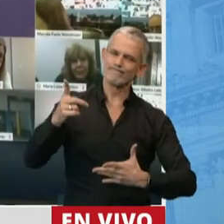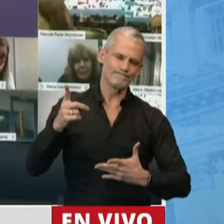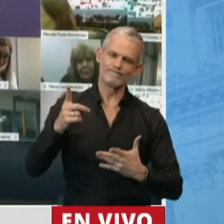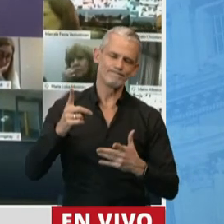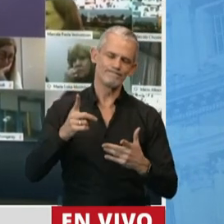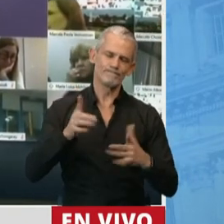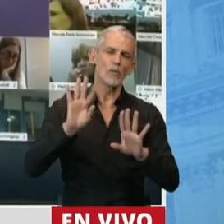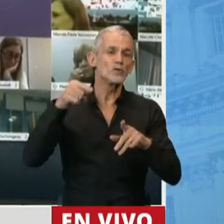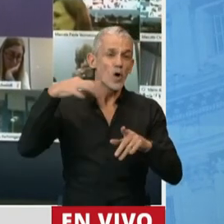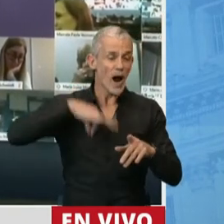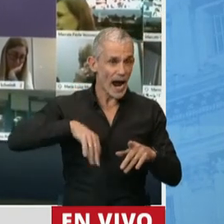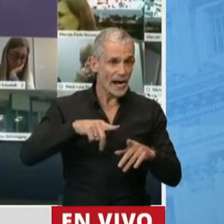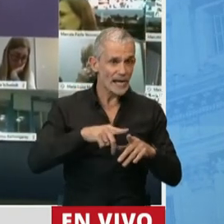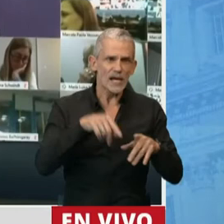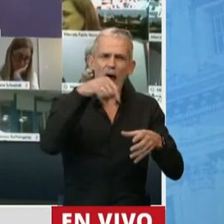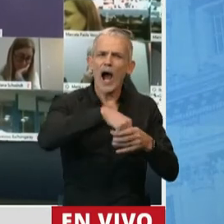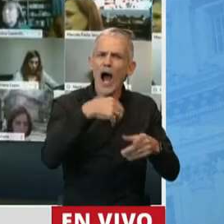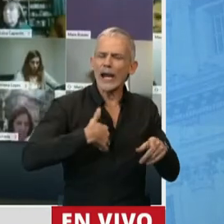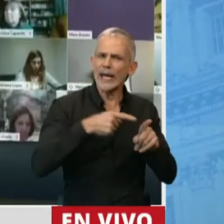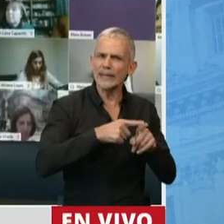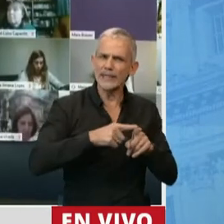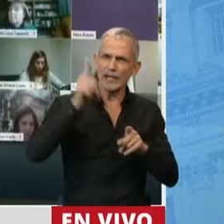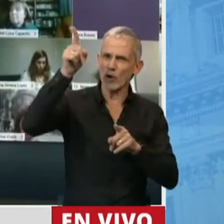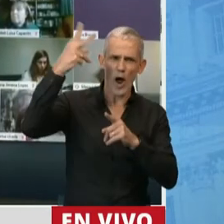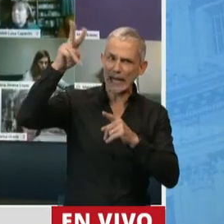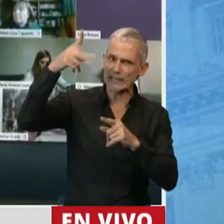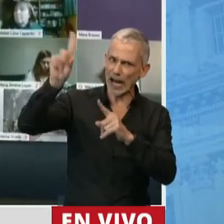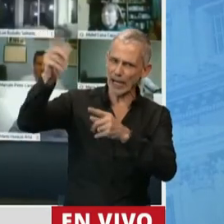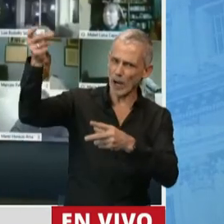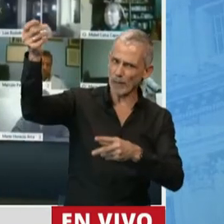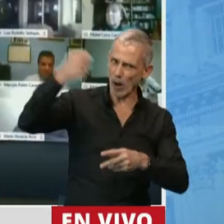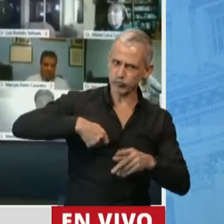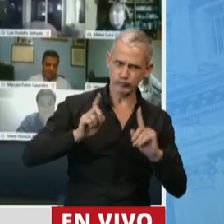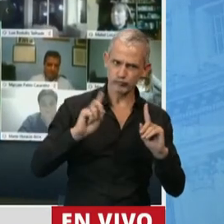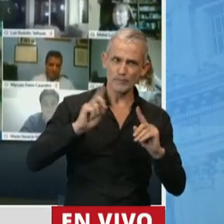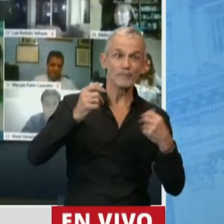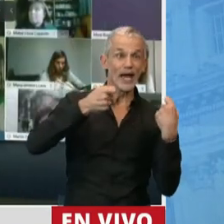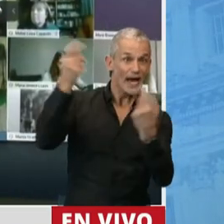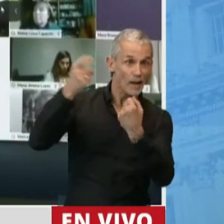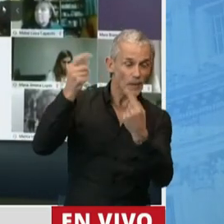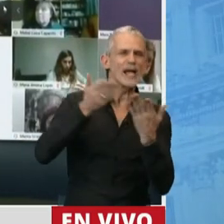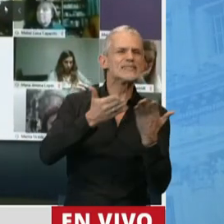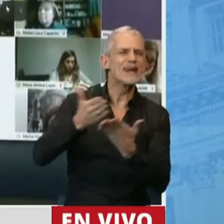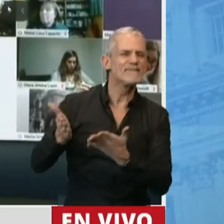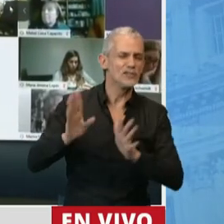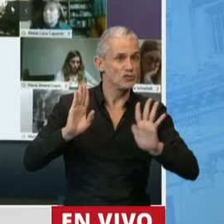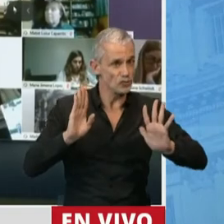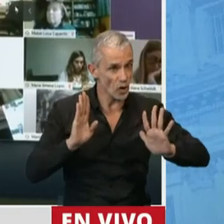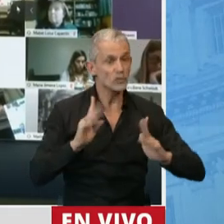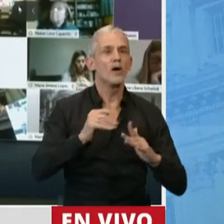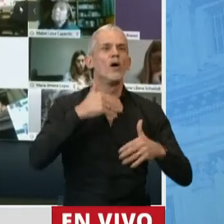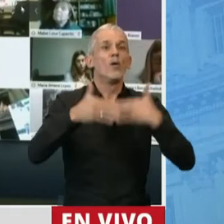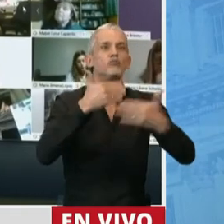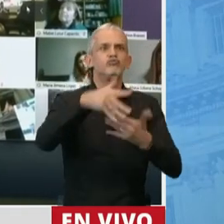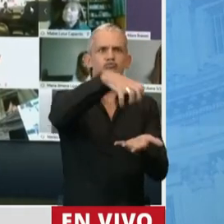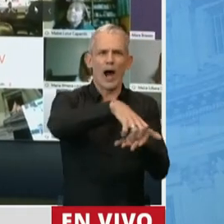Estas son ganancias de fuente argentina, no de fuente extranjera, porque son exportaciones de servicios que se desarrollan